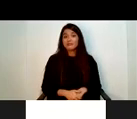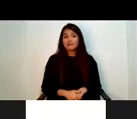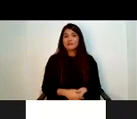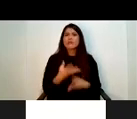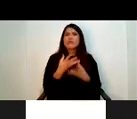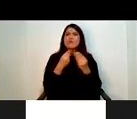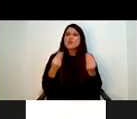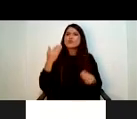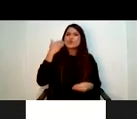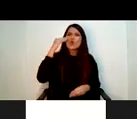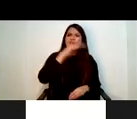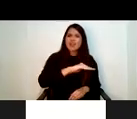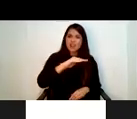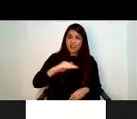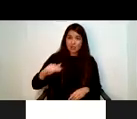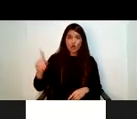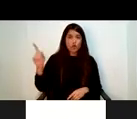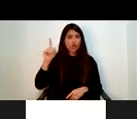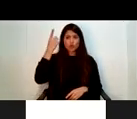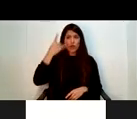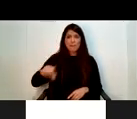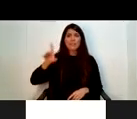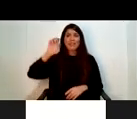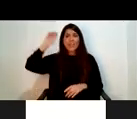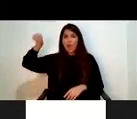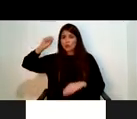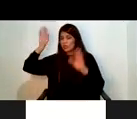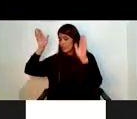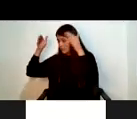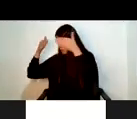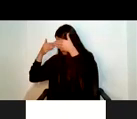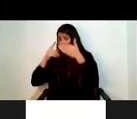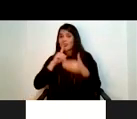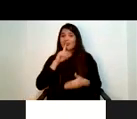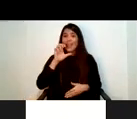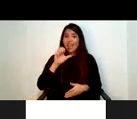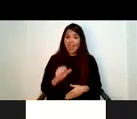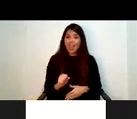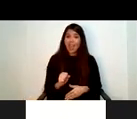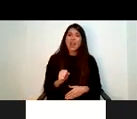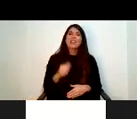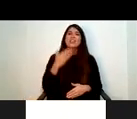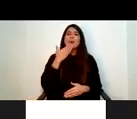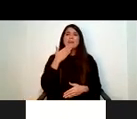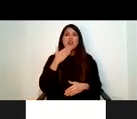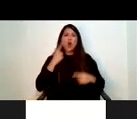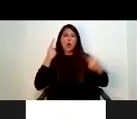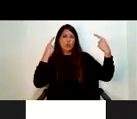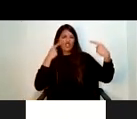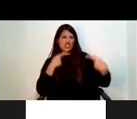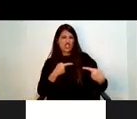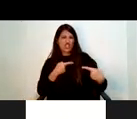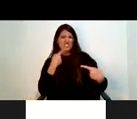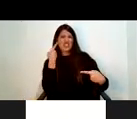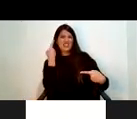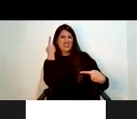niños, no solo con diagnóstico de TEA o con el diagnóstico de, por ejemplo, posicionista desafiante, que